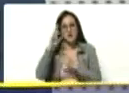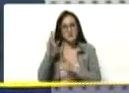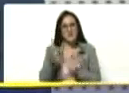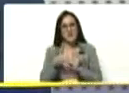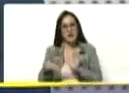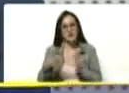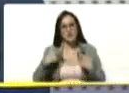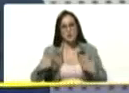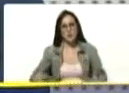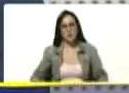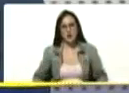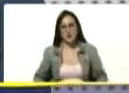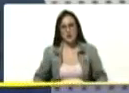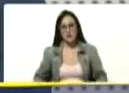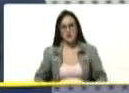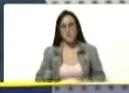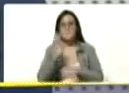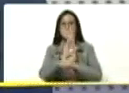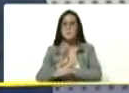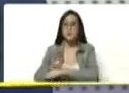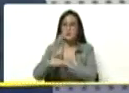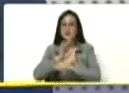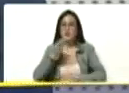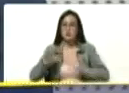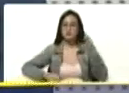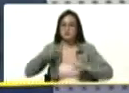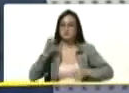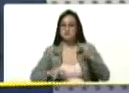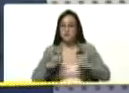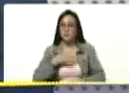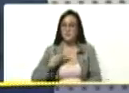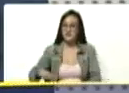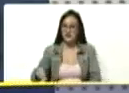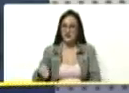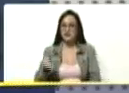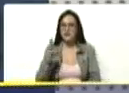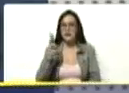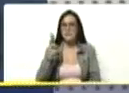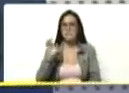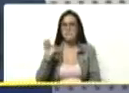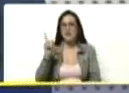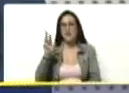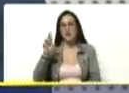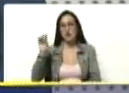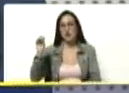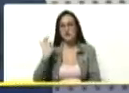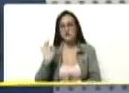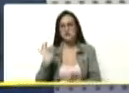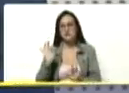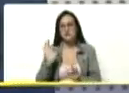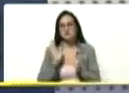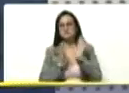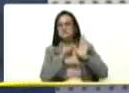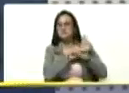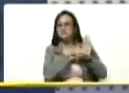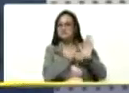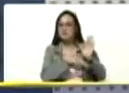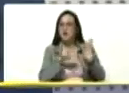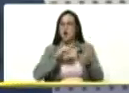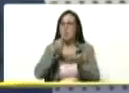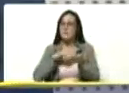derechos humanos y la protección judicial del presidente Pedro Castillo en estricto apego a las